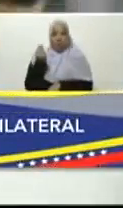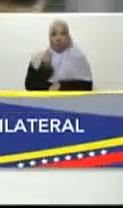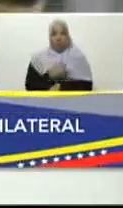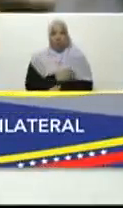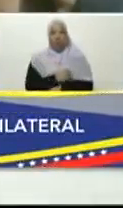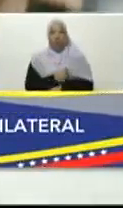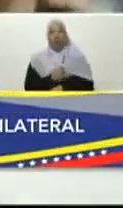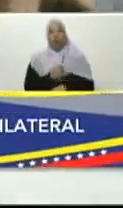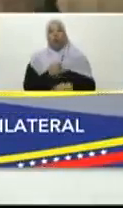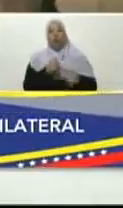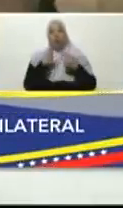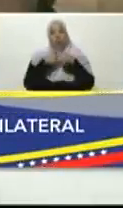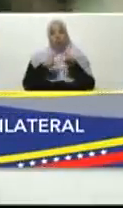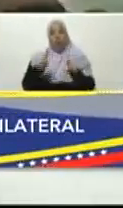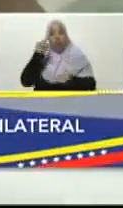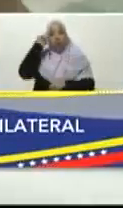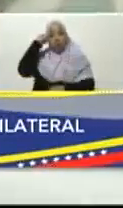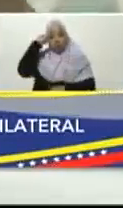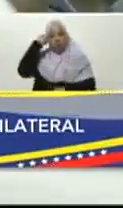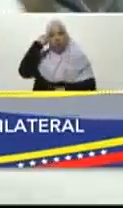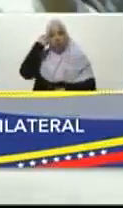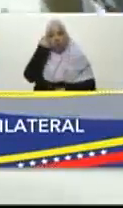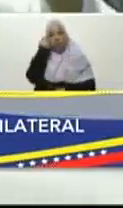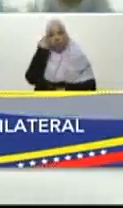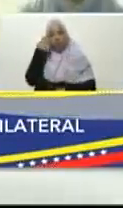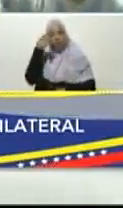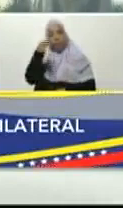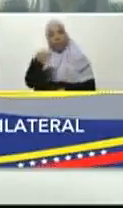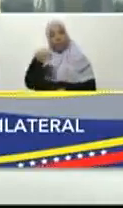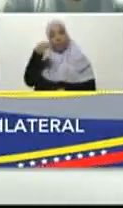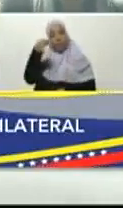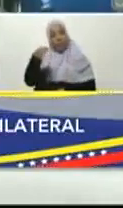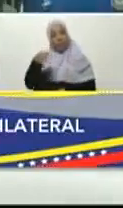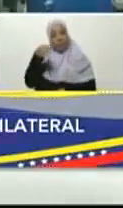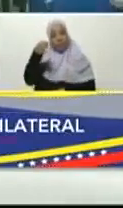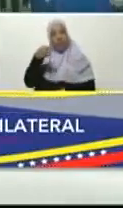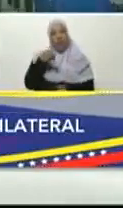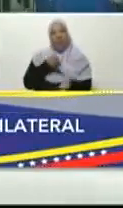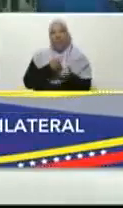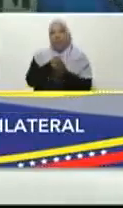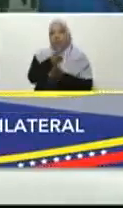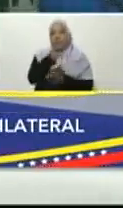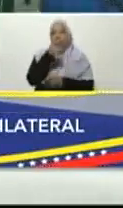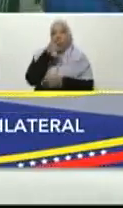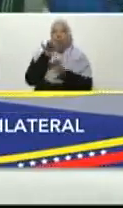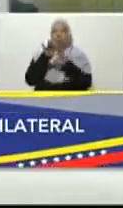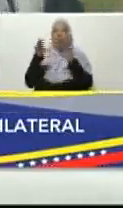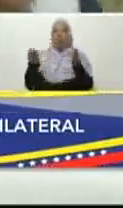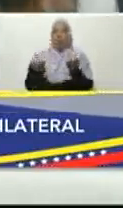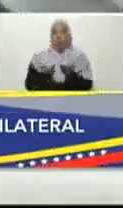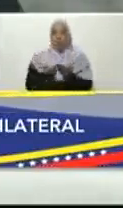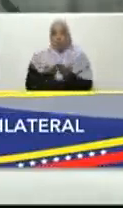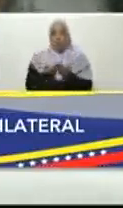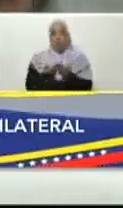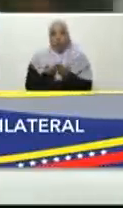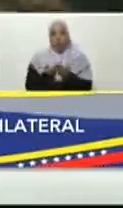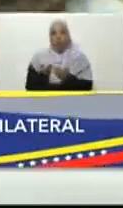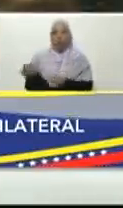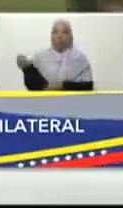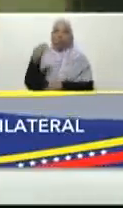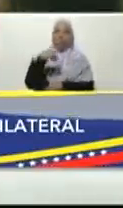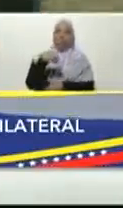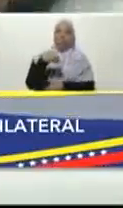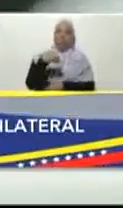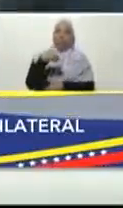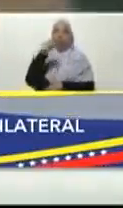Pero su recuerdo es eterno. Y en tiempos de Mundial de Fútbol, aún más los